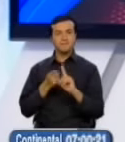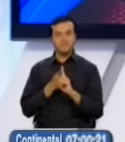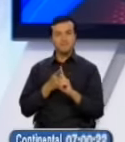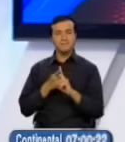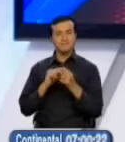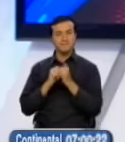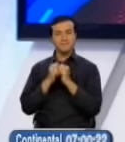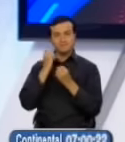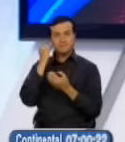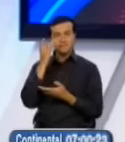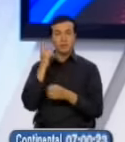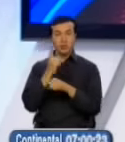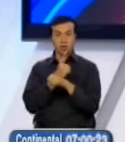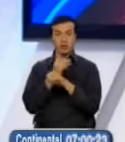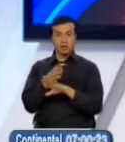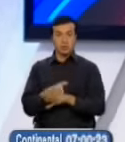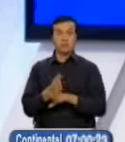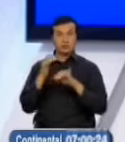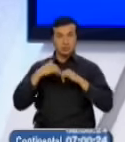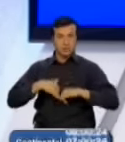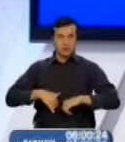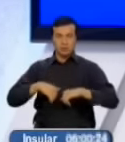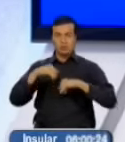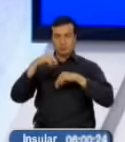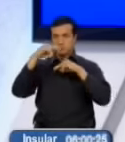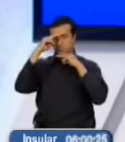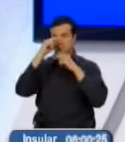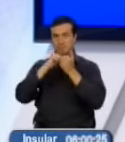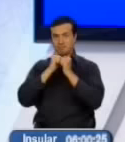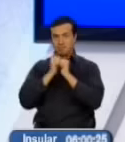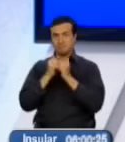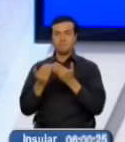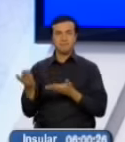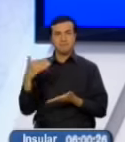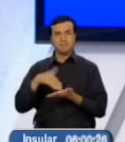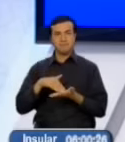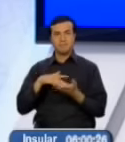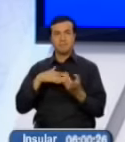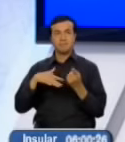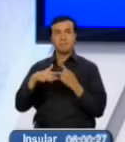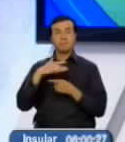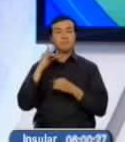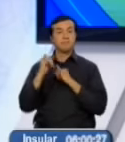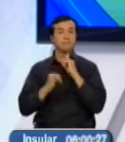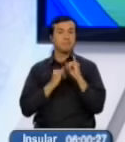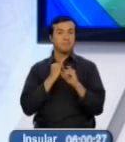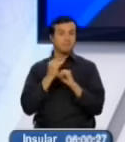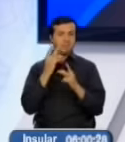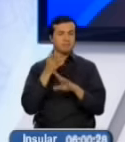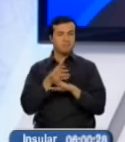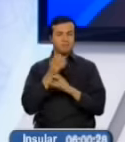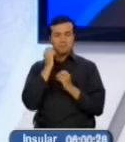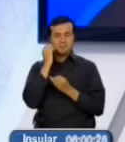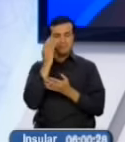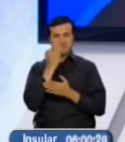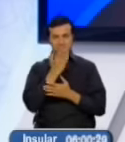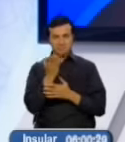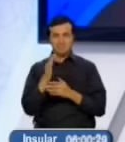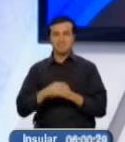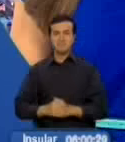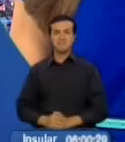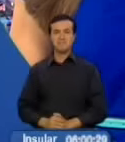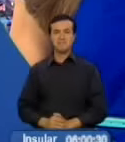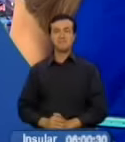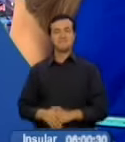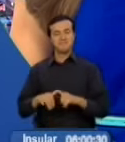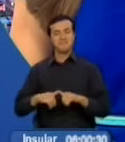los deportes, en una hora volveremos con más novedades, también situaciones a nivel internacional que las compartiremos con ustedes, amigos televidentes.